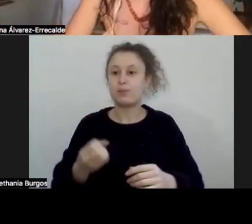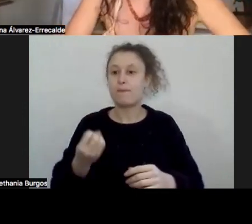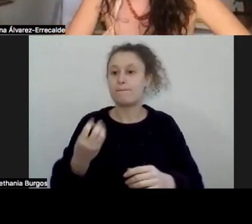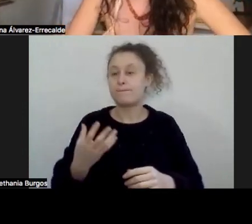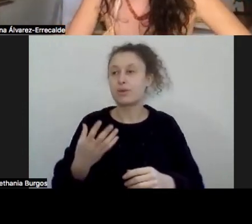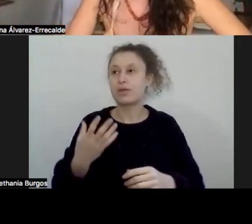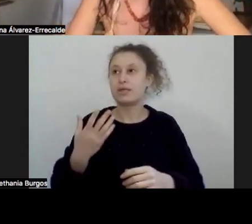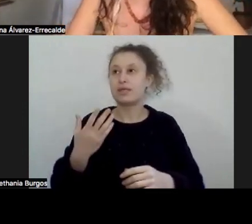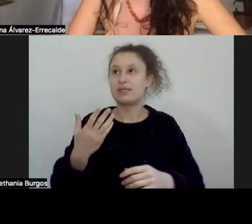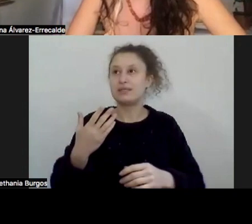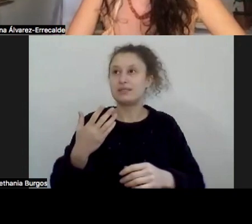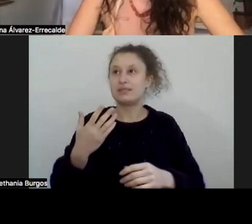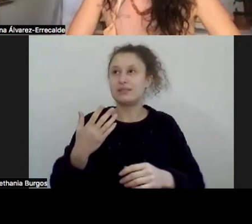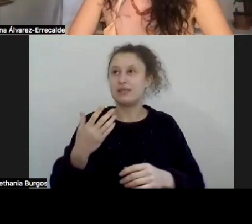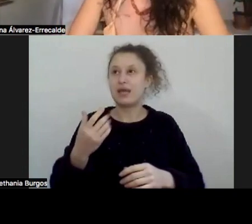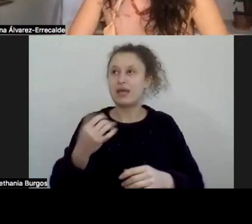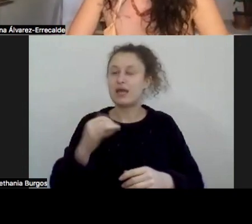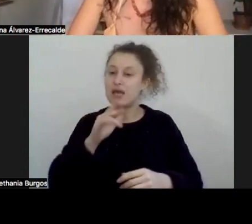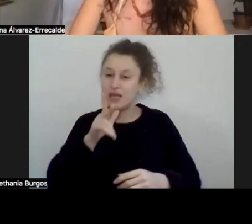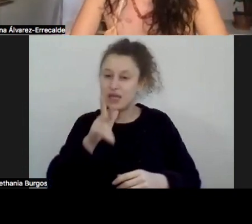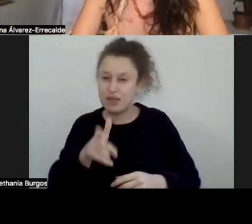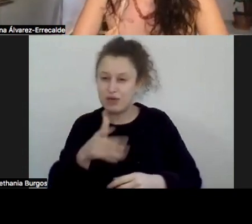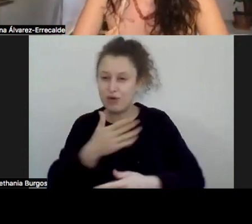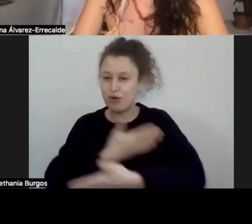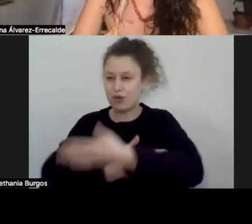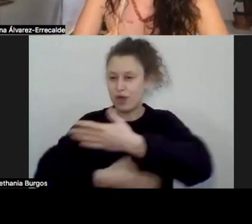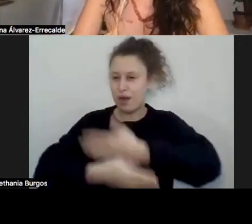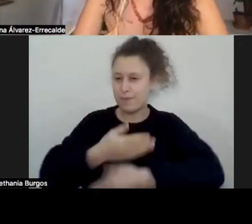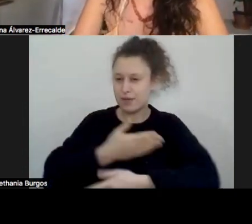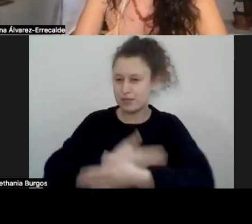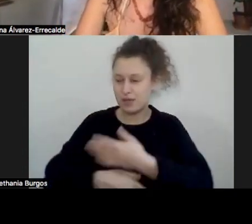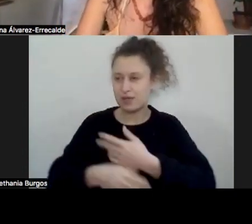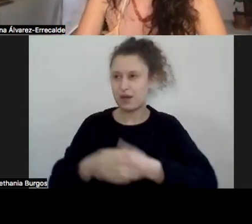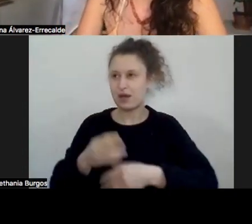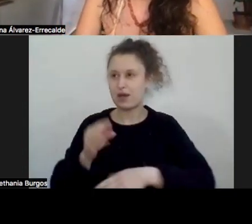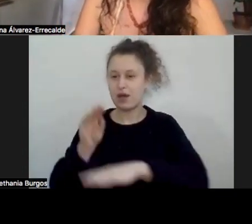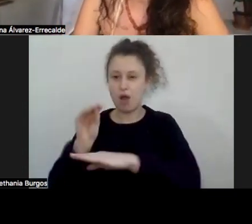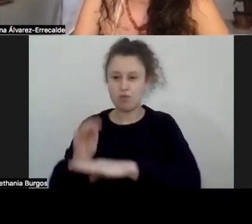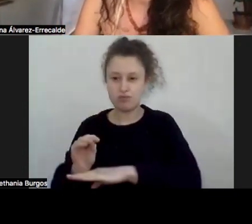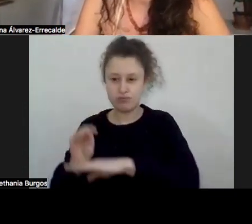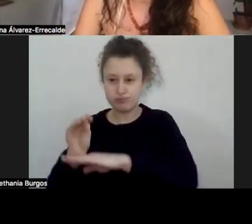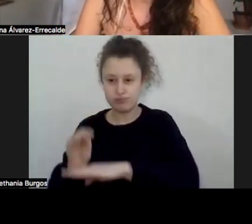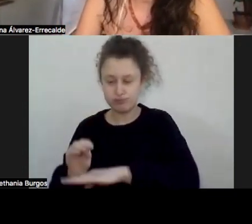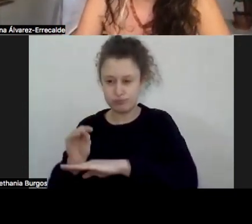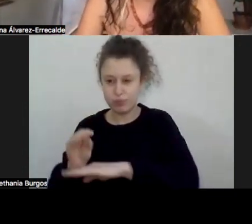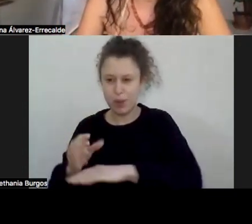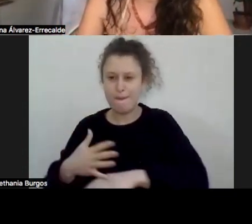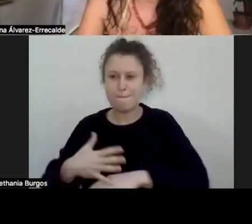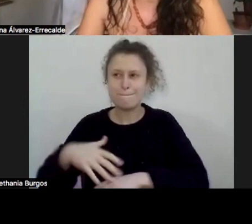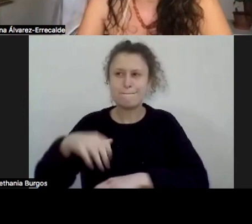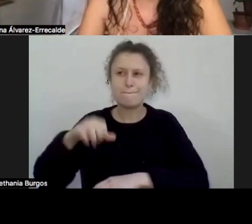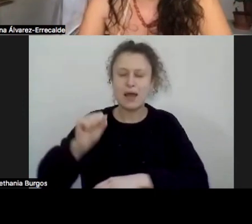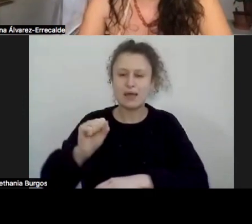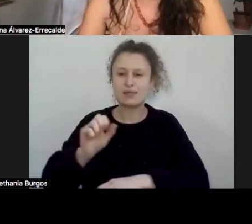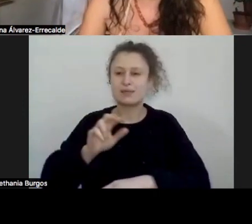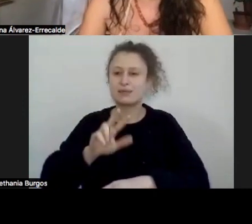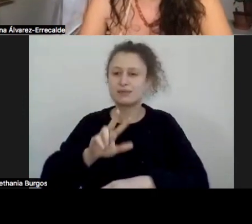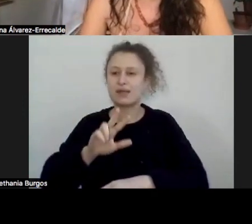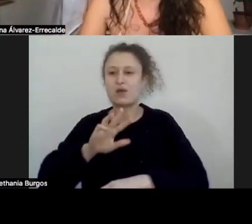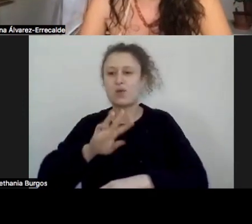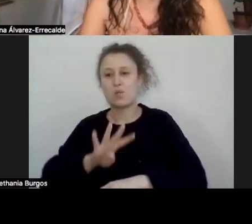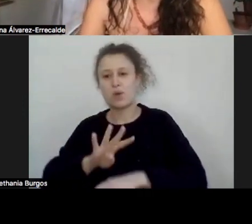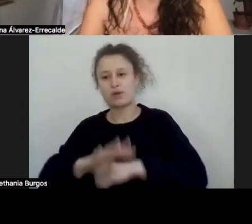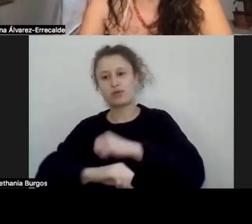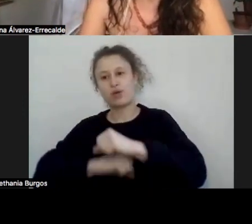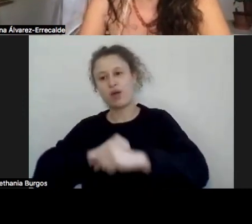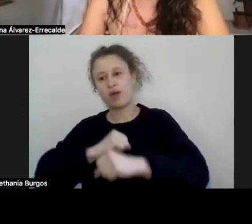primeros 3 o 4 años, ¿no? Entonces me parece que es muy importante resignificar los cuidados e incorporar dentro del debate